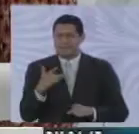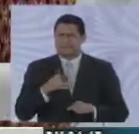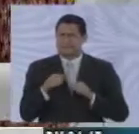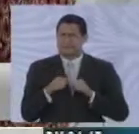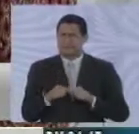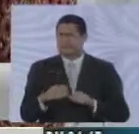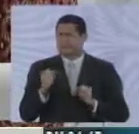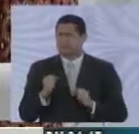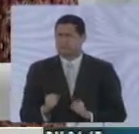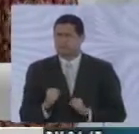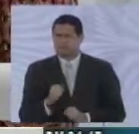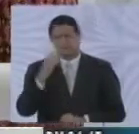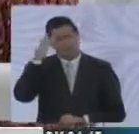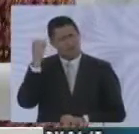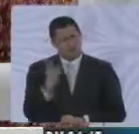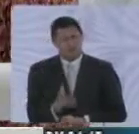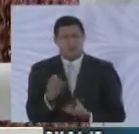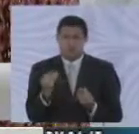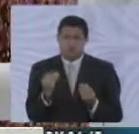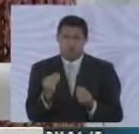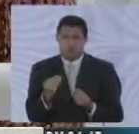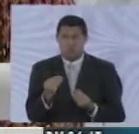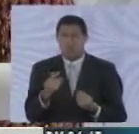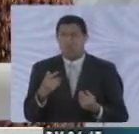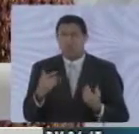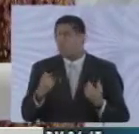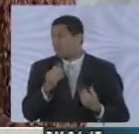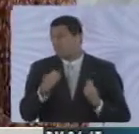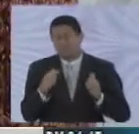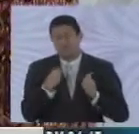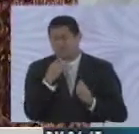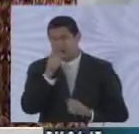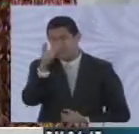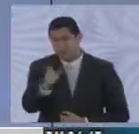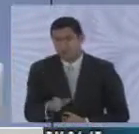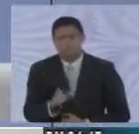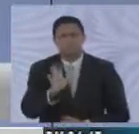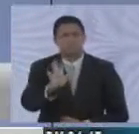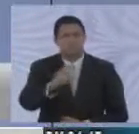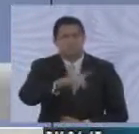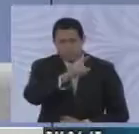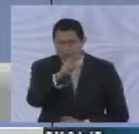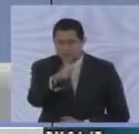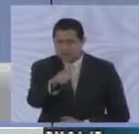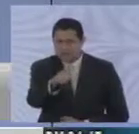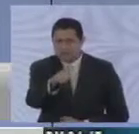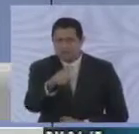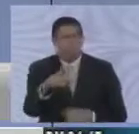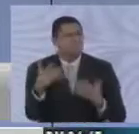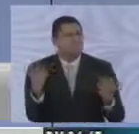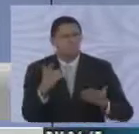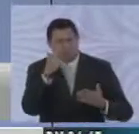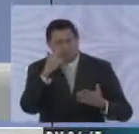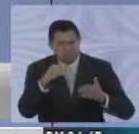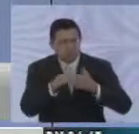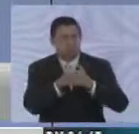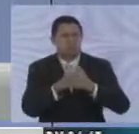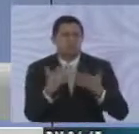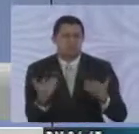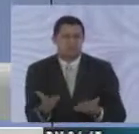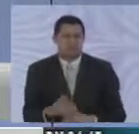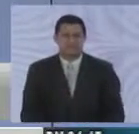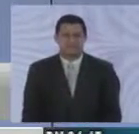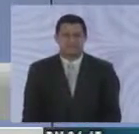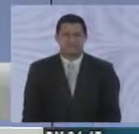definitivamente bien molesto y que deteriora muchísimo la calidad de vida del paciente. ¿Cuáles son las causas más frecuentes de esta